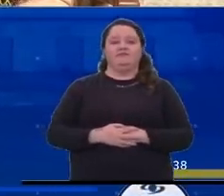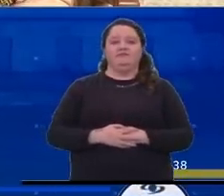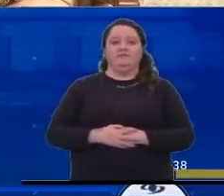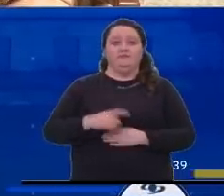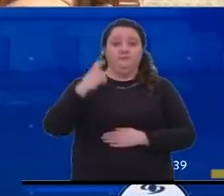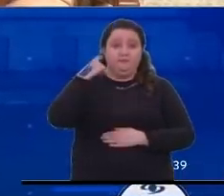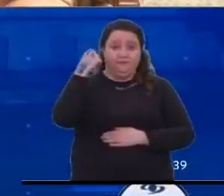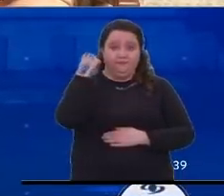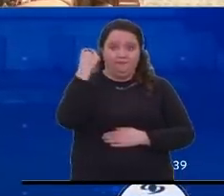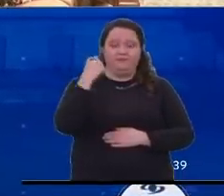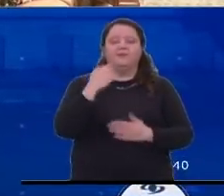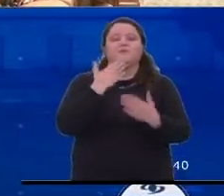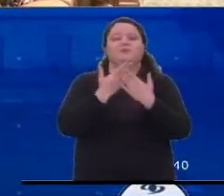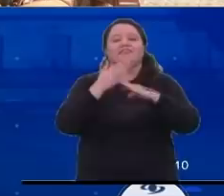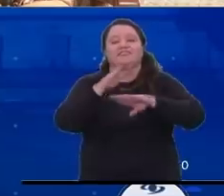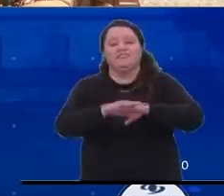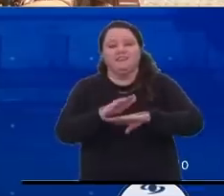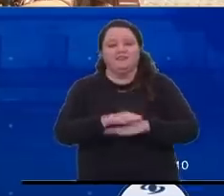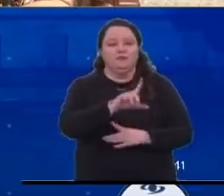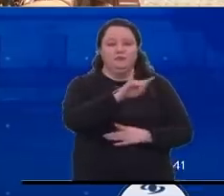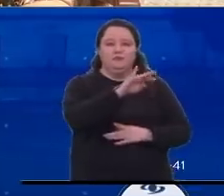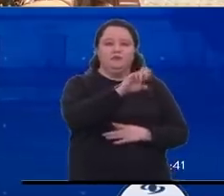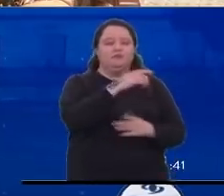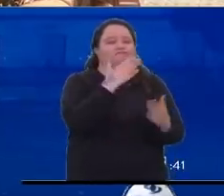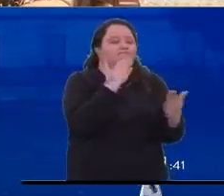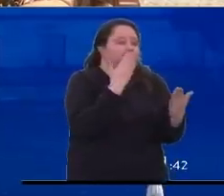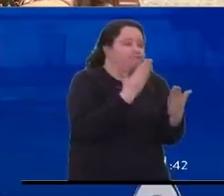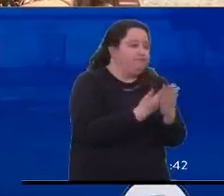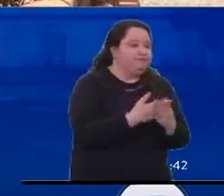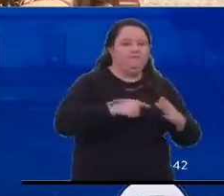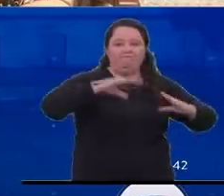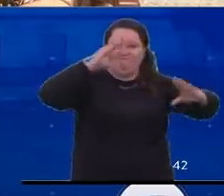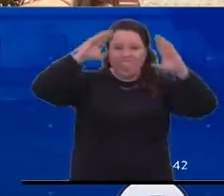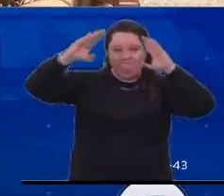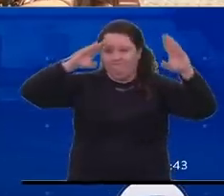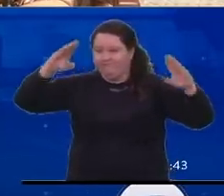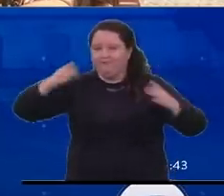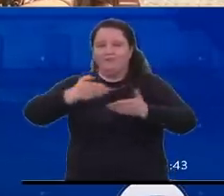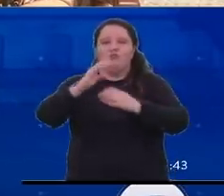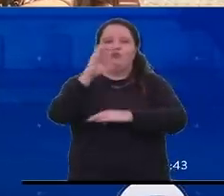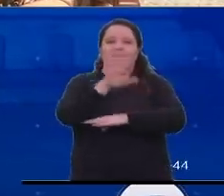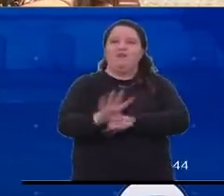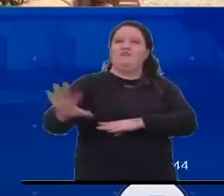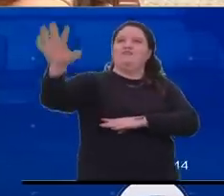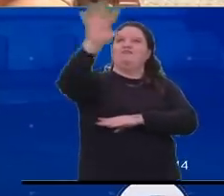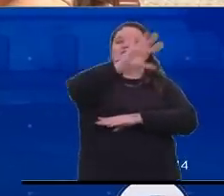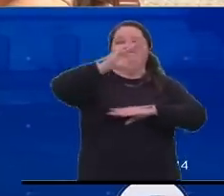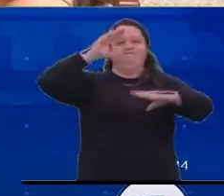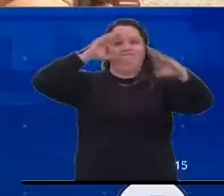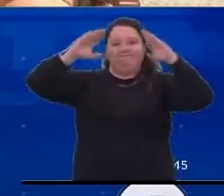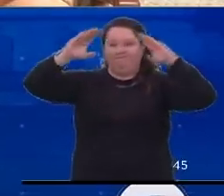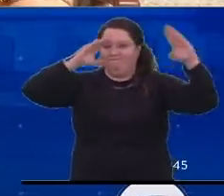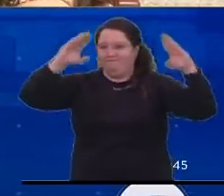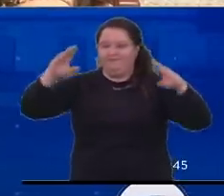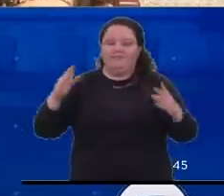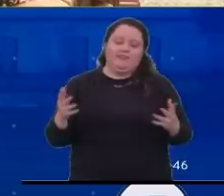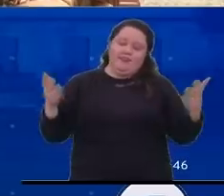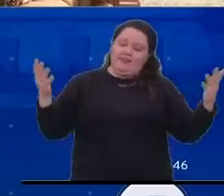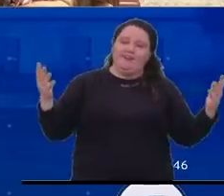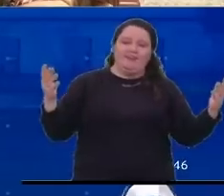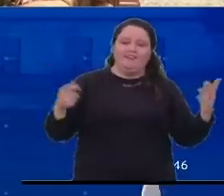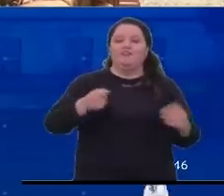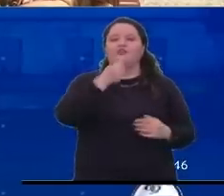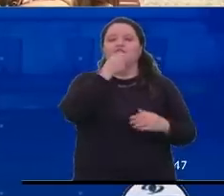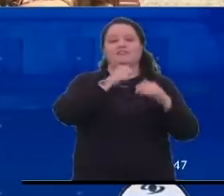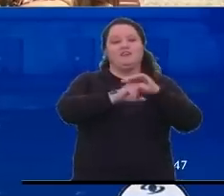Luis Eduardo, buenas tardes, muchas gracias. Un saludo a toda Colombia y por supuesto, gracias a